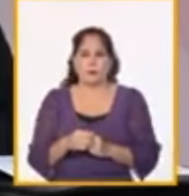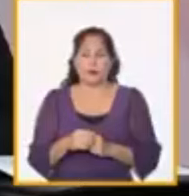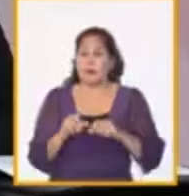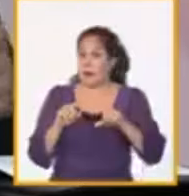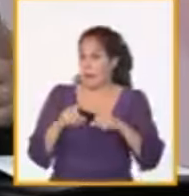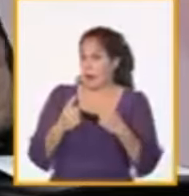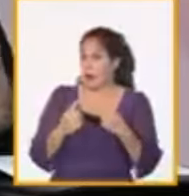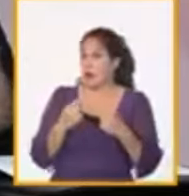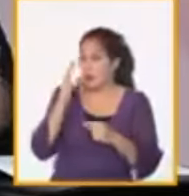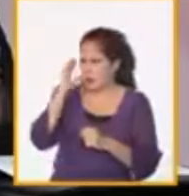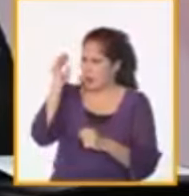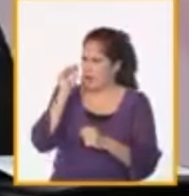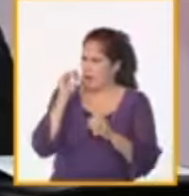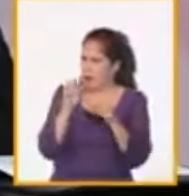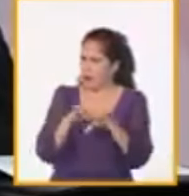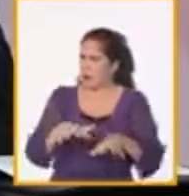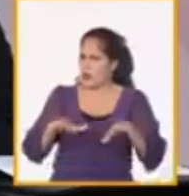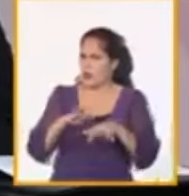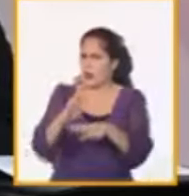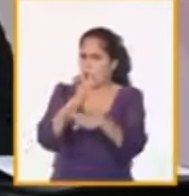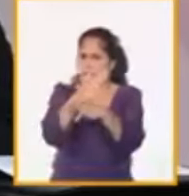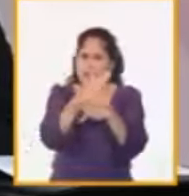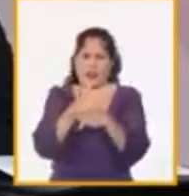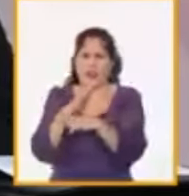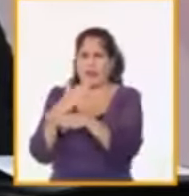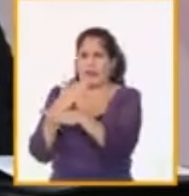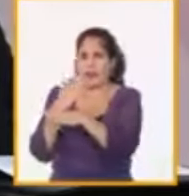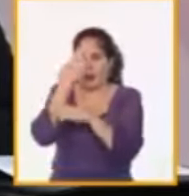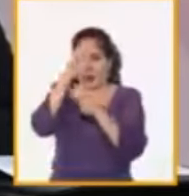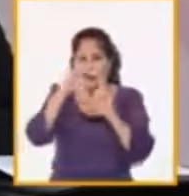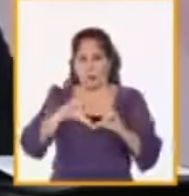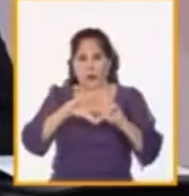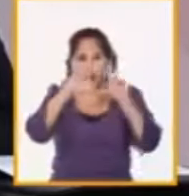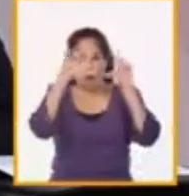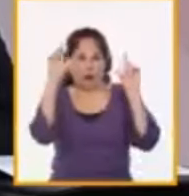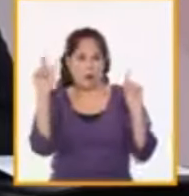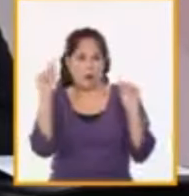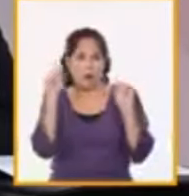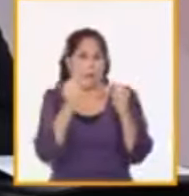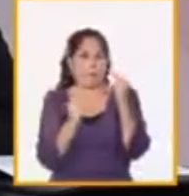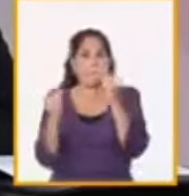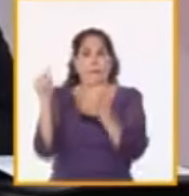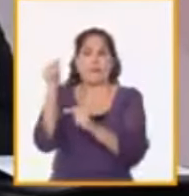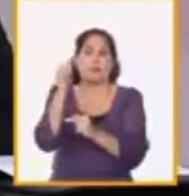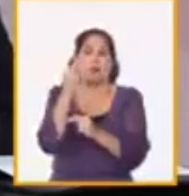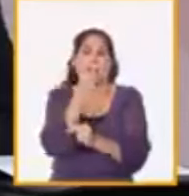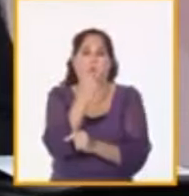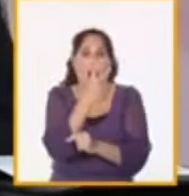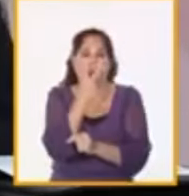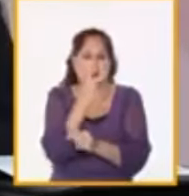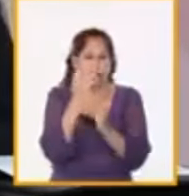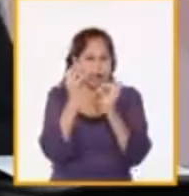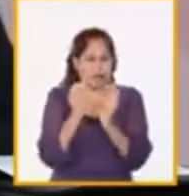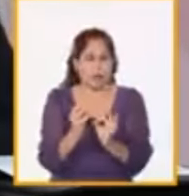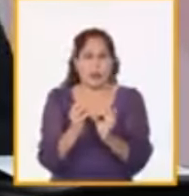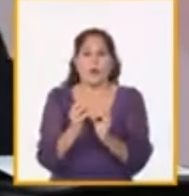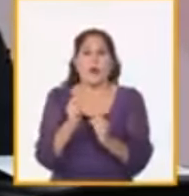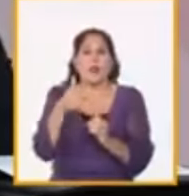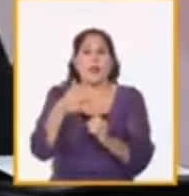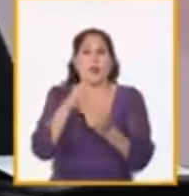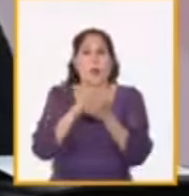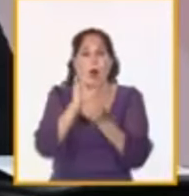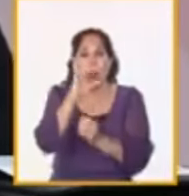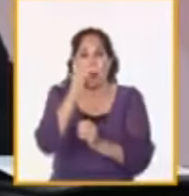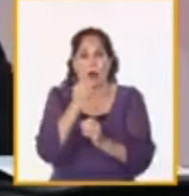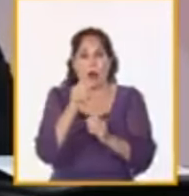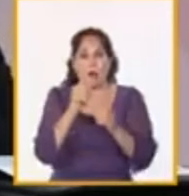hay diversas situaciones a lo largo de la nación, algunas de ellas particularmente atendidas, como la de Jibara en Holguín. Desde